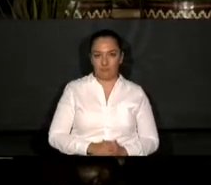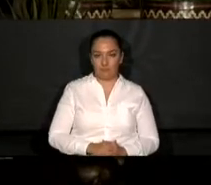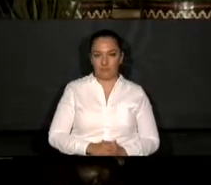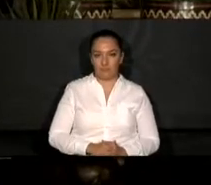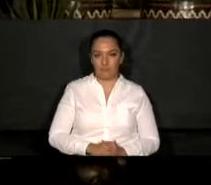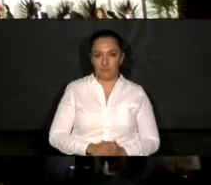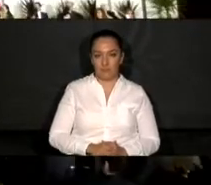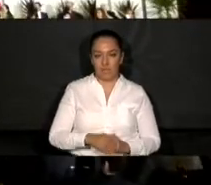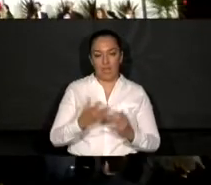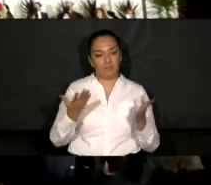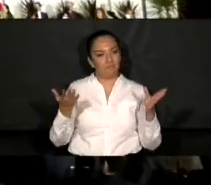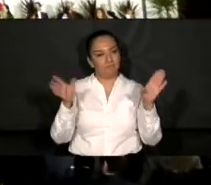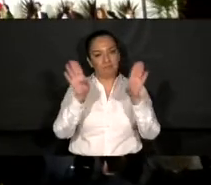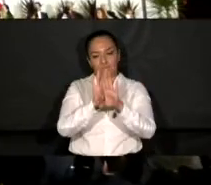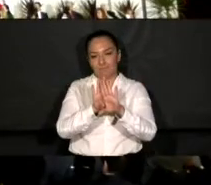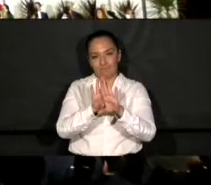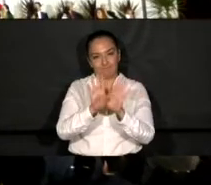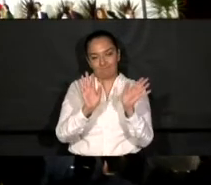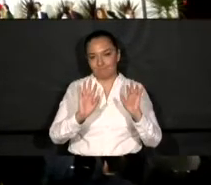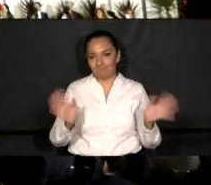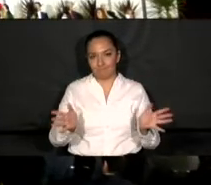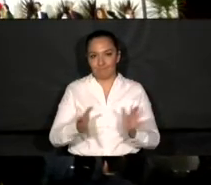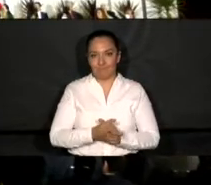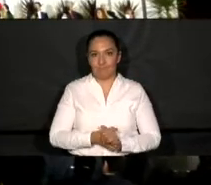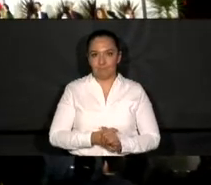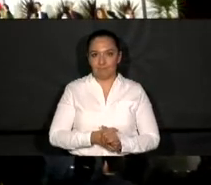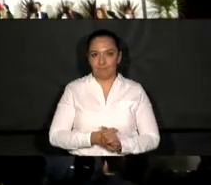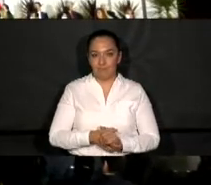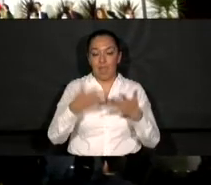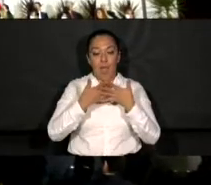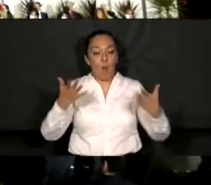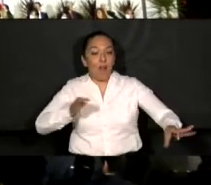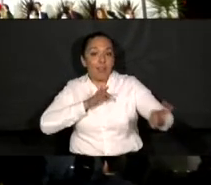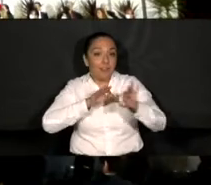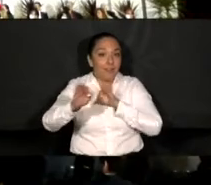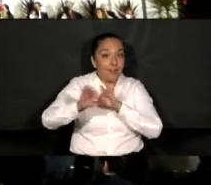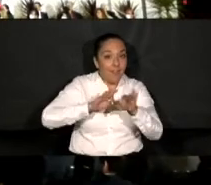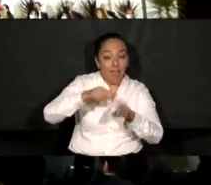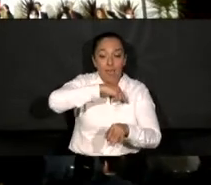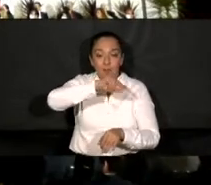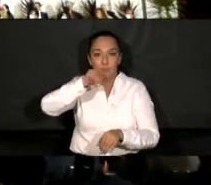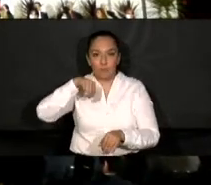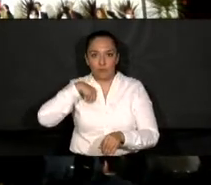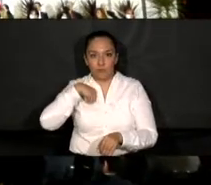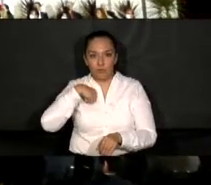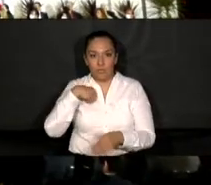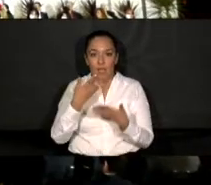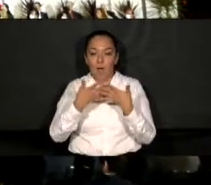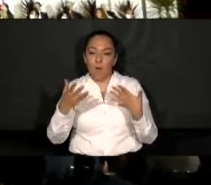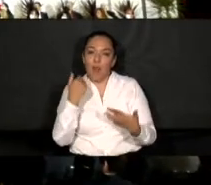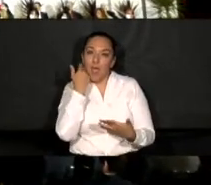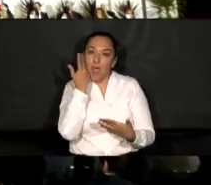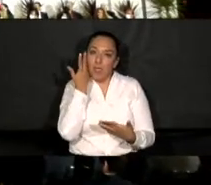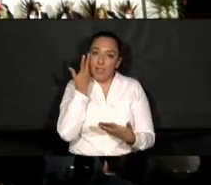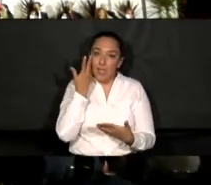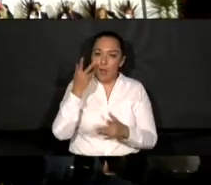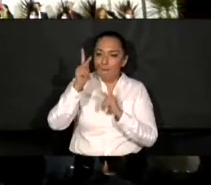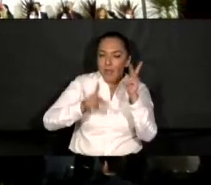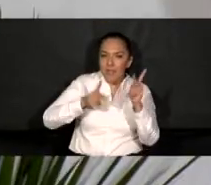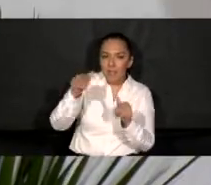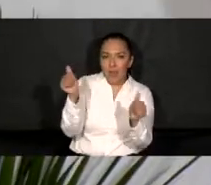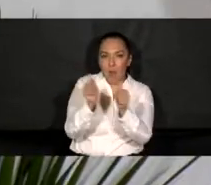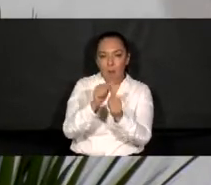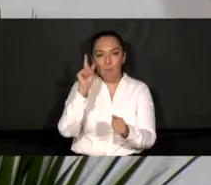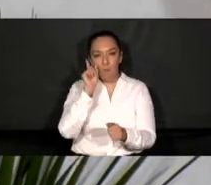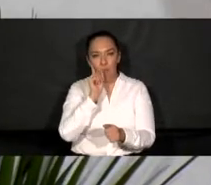Y ya cerramos también esa página, ¿verdad? Y nos ponemos a trabajar. Quiero hablarle a las mujeres de todo el estado, les